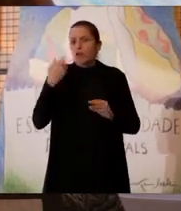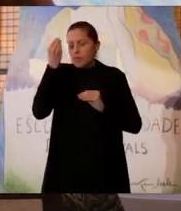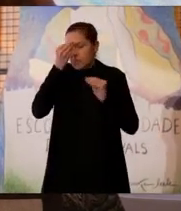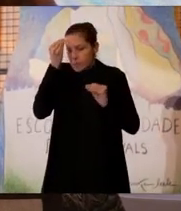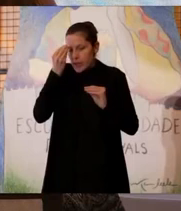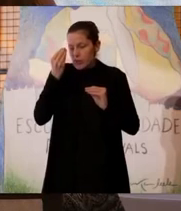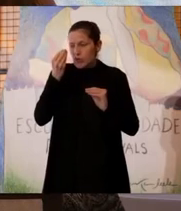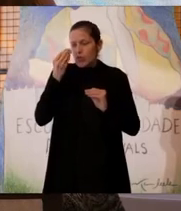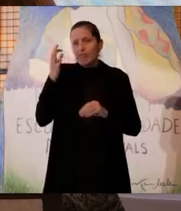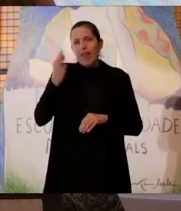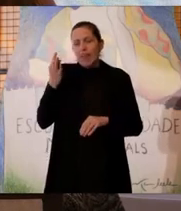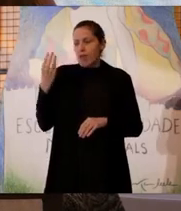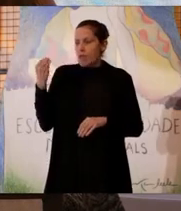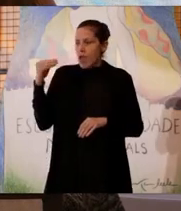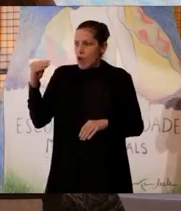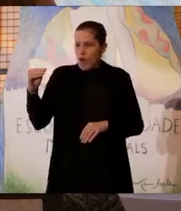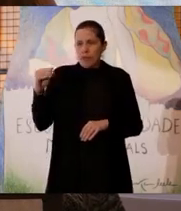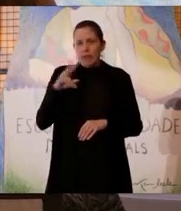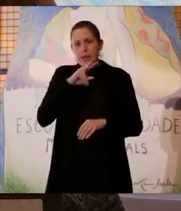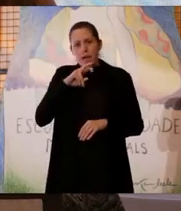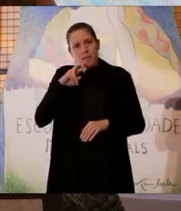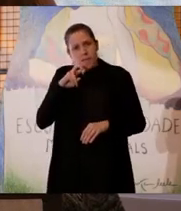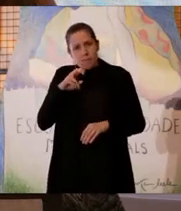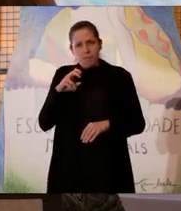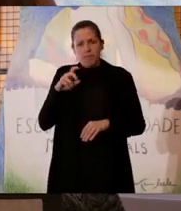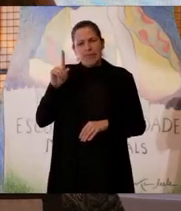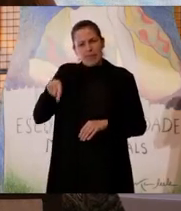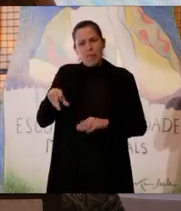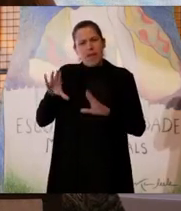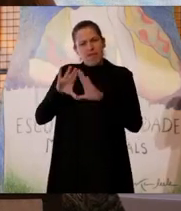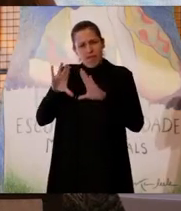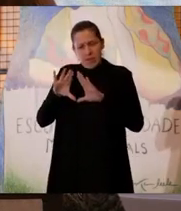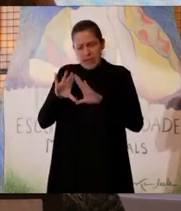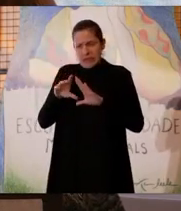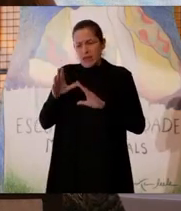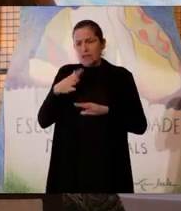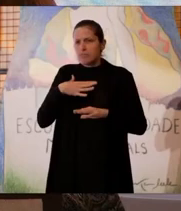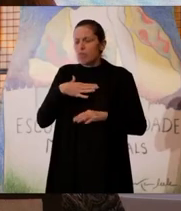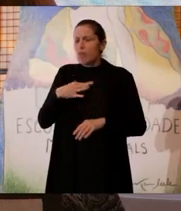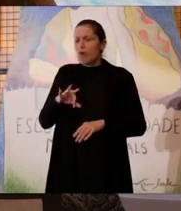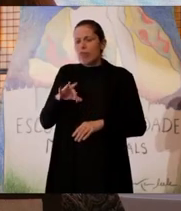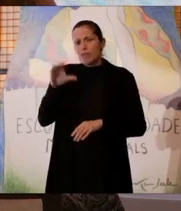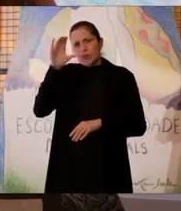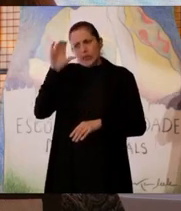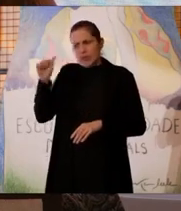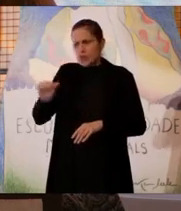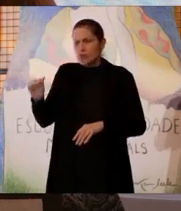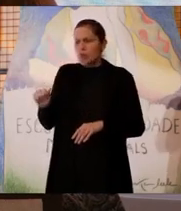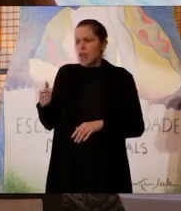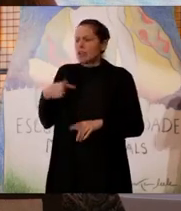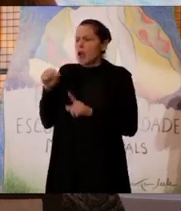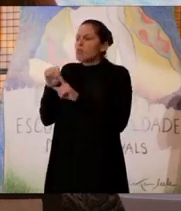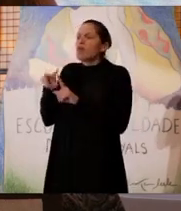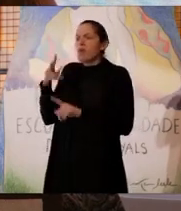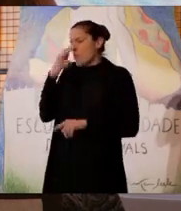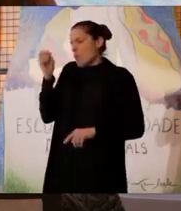mujeres jóvenes muy valiosas en otros aspectos muy feministas en otros que no se puede que si desechas sus puntos de